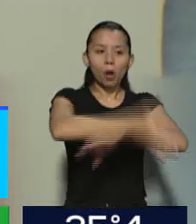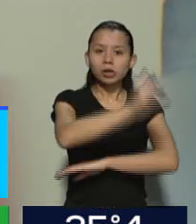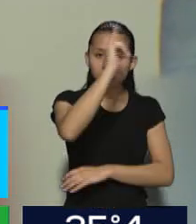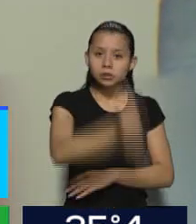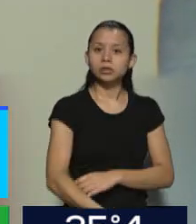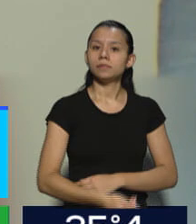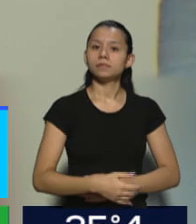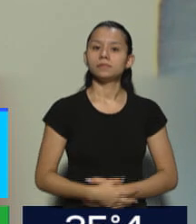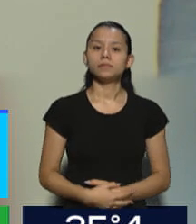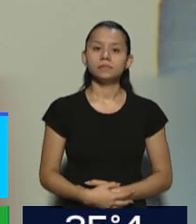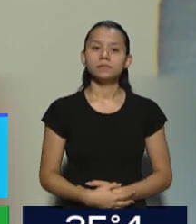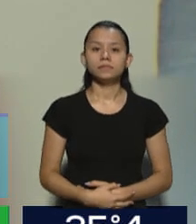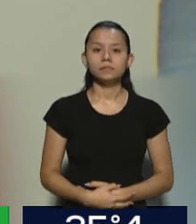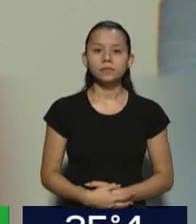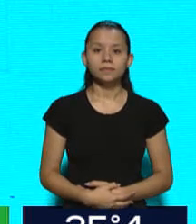policía actuó.